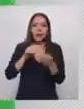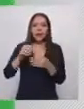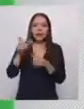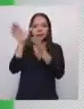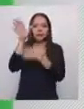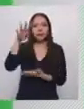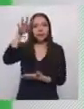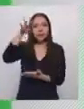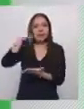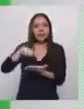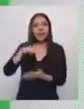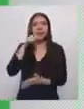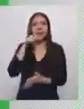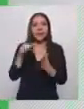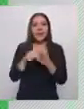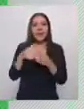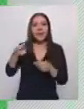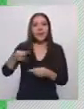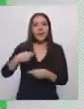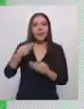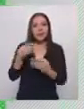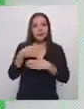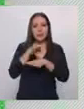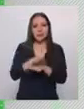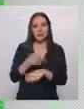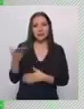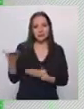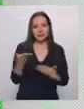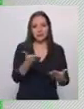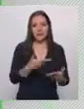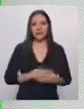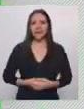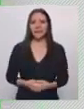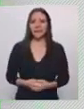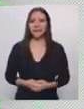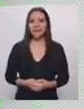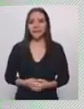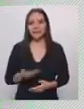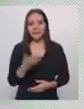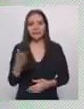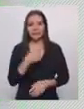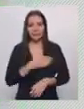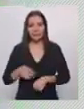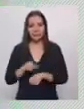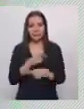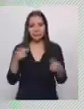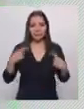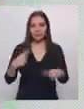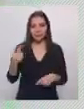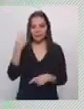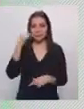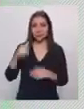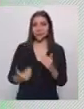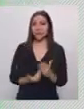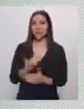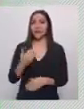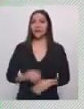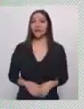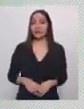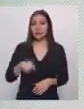días. Bienvenido. ¿Qué tal? Muy buenos días allá a todos en el estudio y al auditorio que nos sigue en esta mañana. Pues sí, es un tema muy